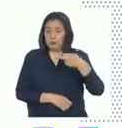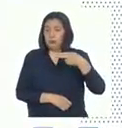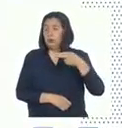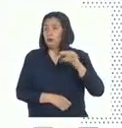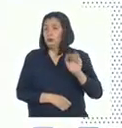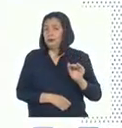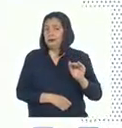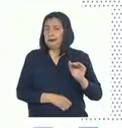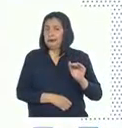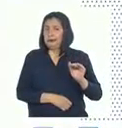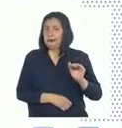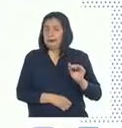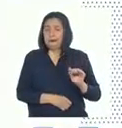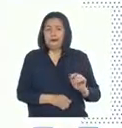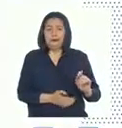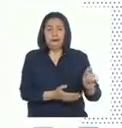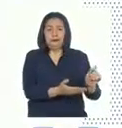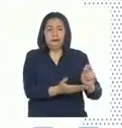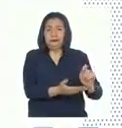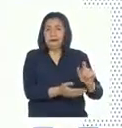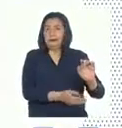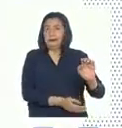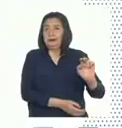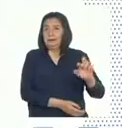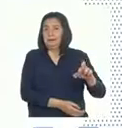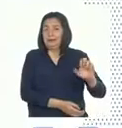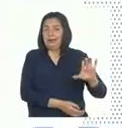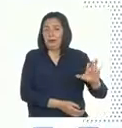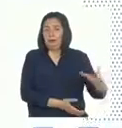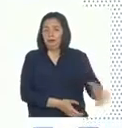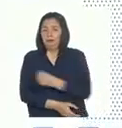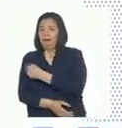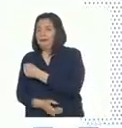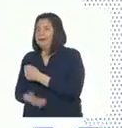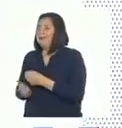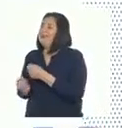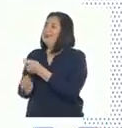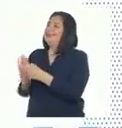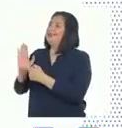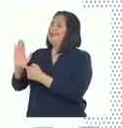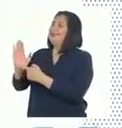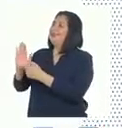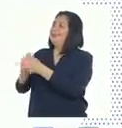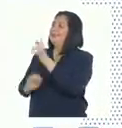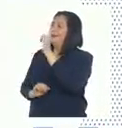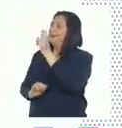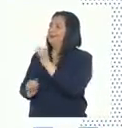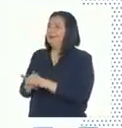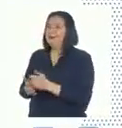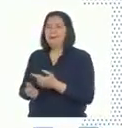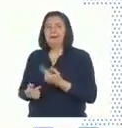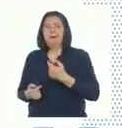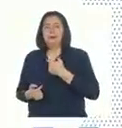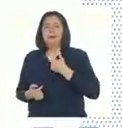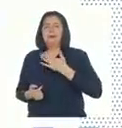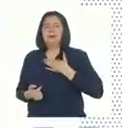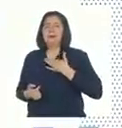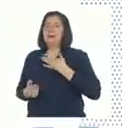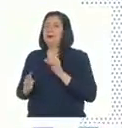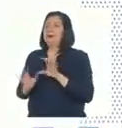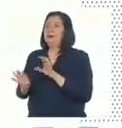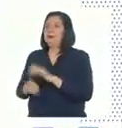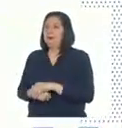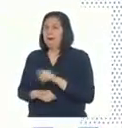Humberto coge el trabajo de Paco Yunque y lo presenta al profesor como si fuera